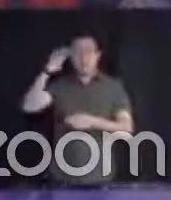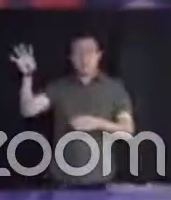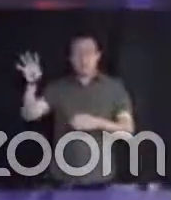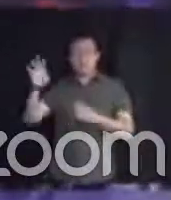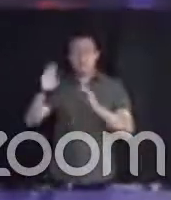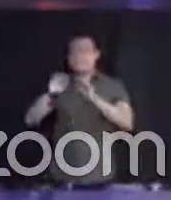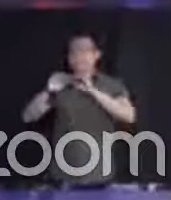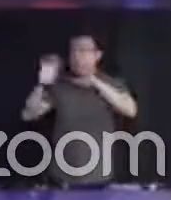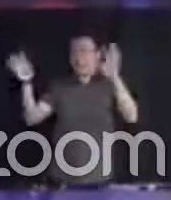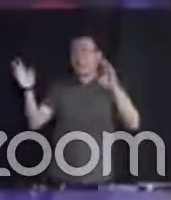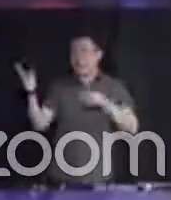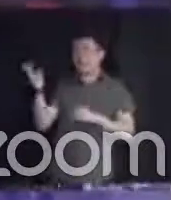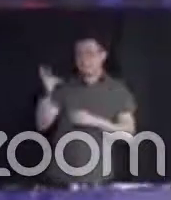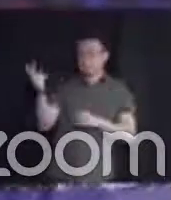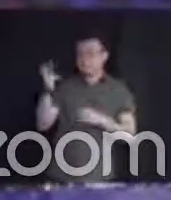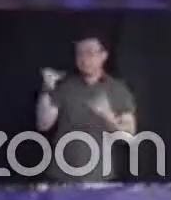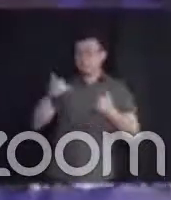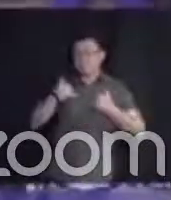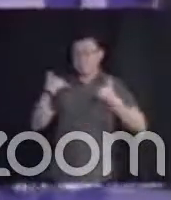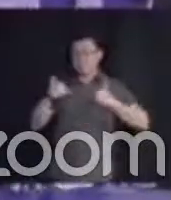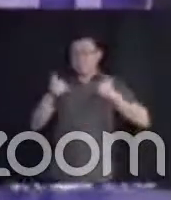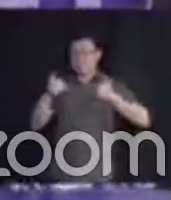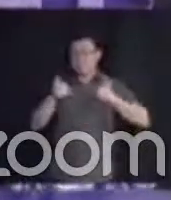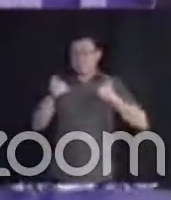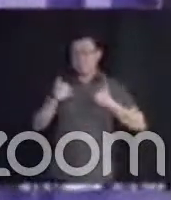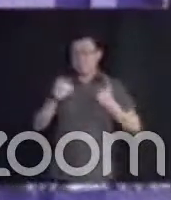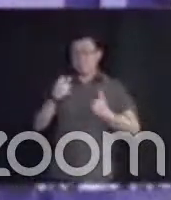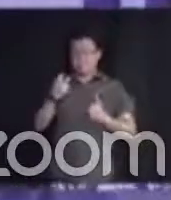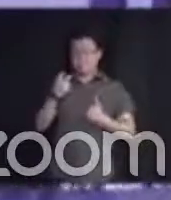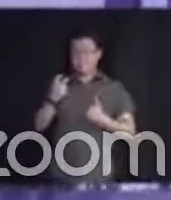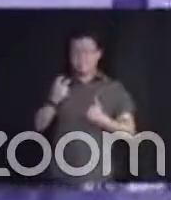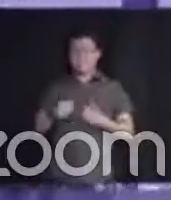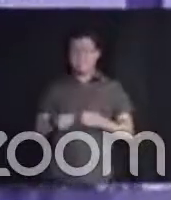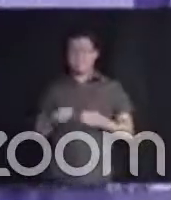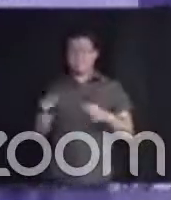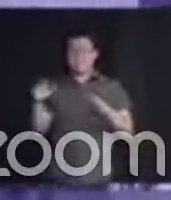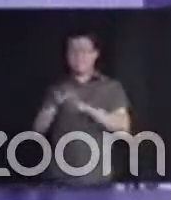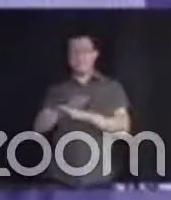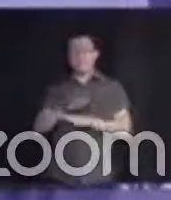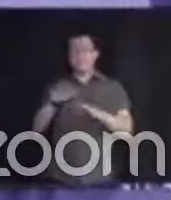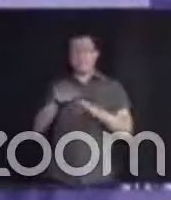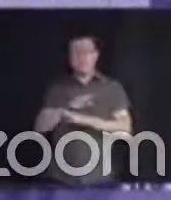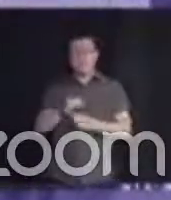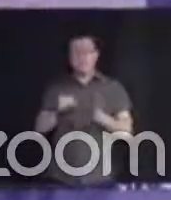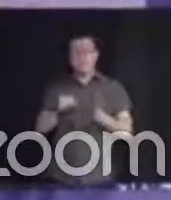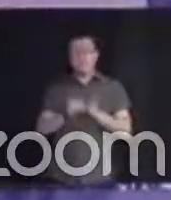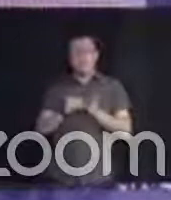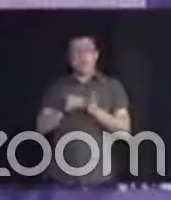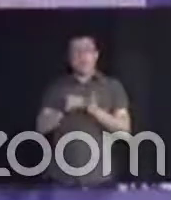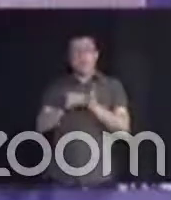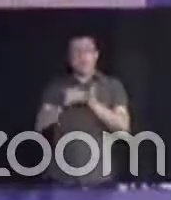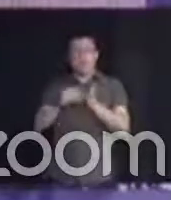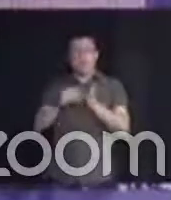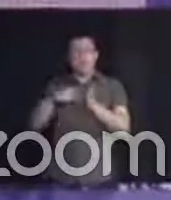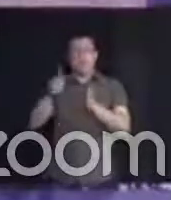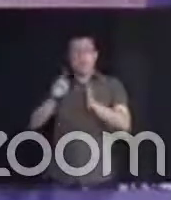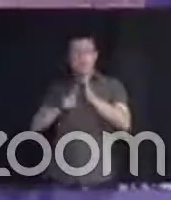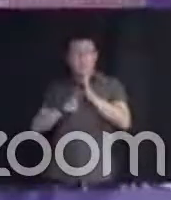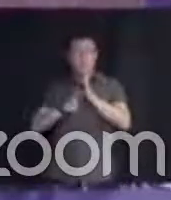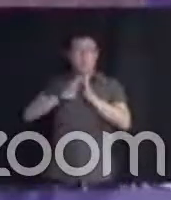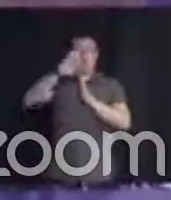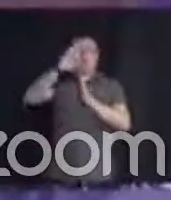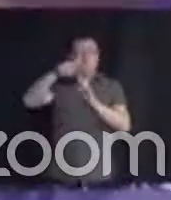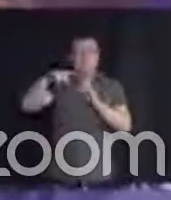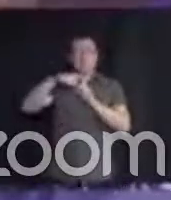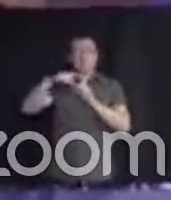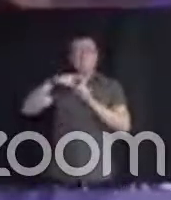claro acá con estos jóvenes. Estamos en un cambio constante, pero un cambio hacia arriba. Porque